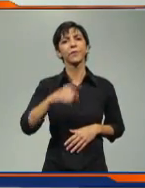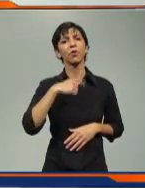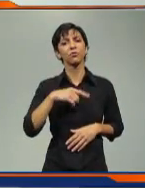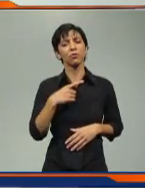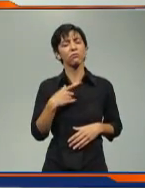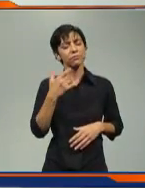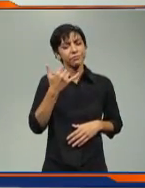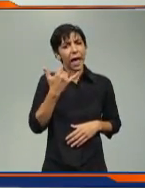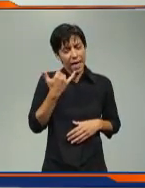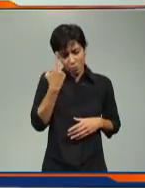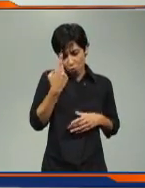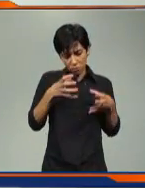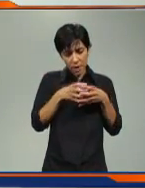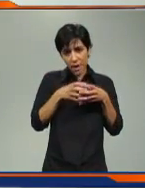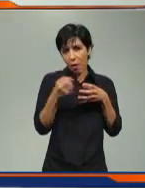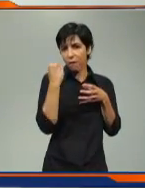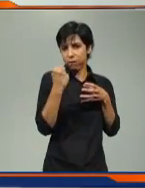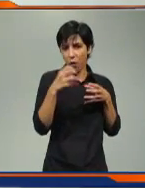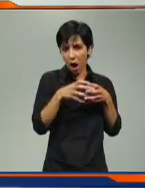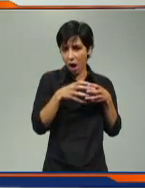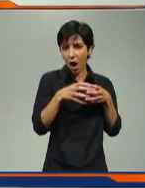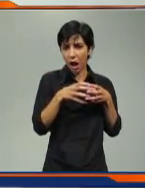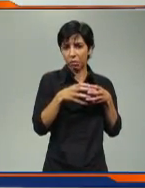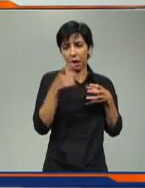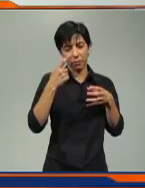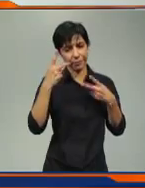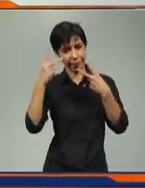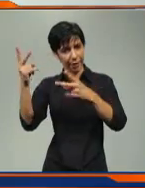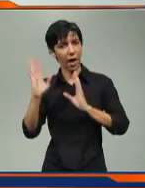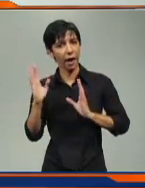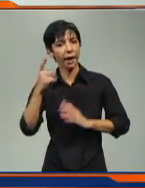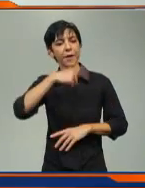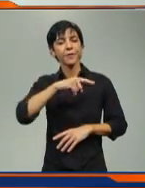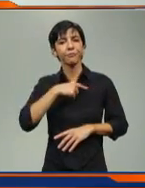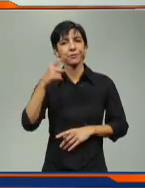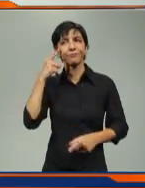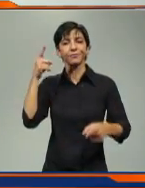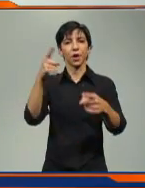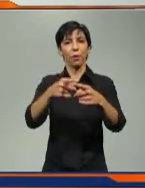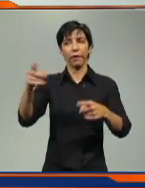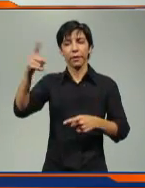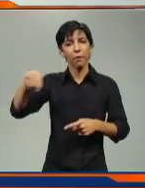el equipo nuestro, el mejor equipo que tenemos. Y la expectativa es que peleen